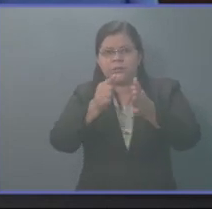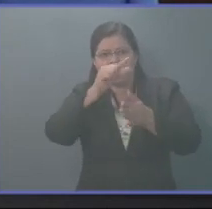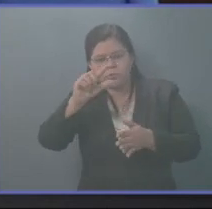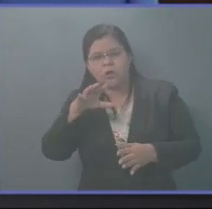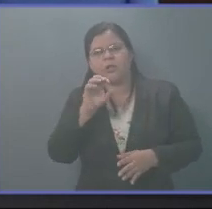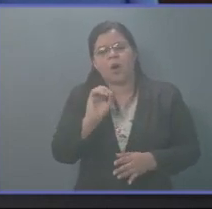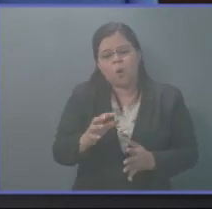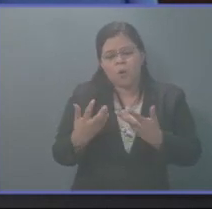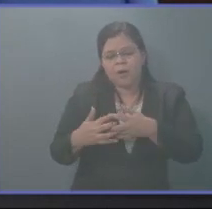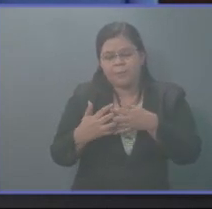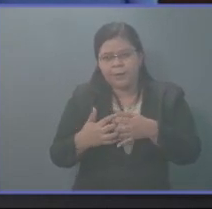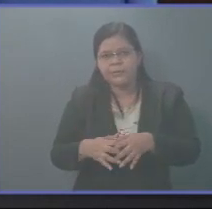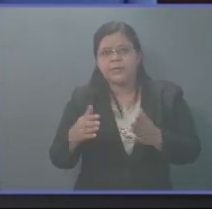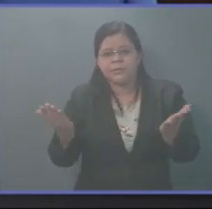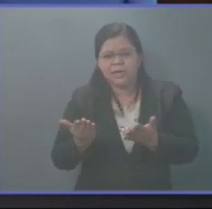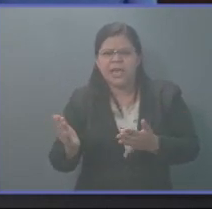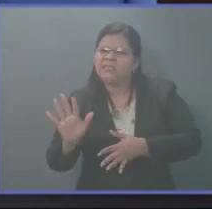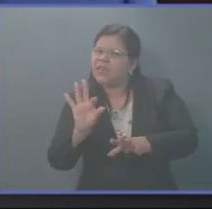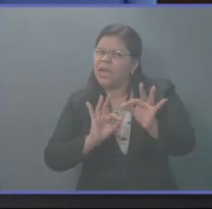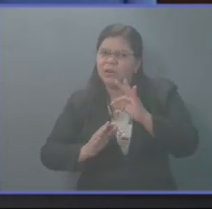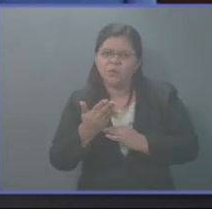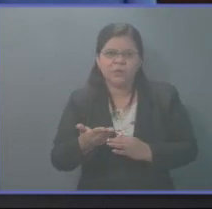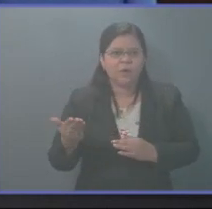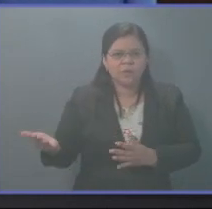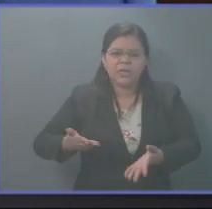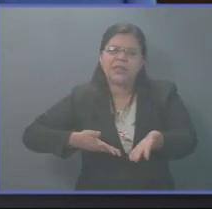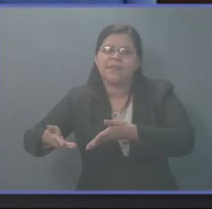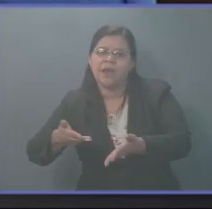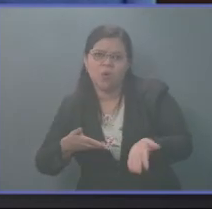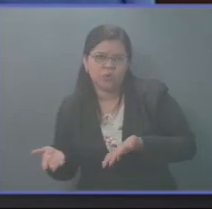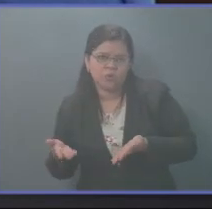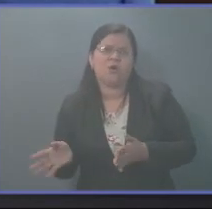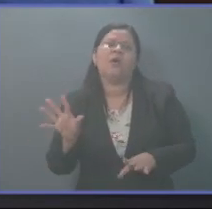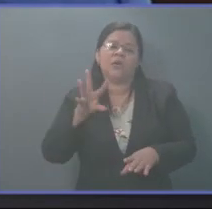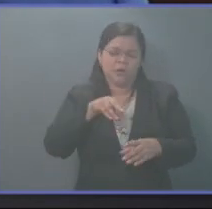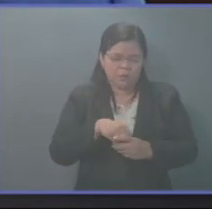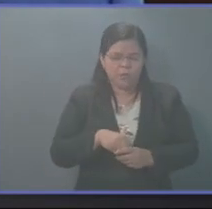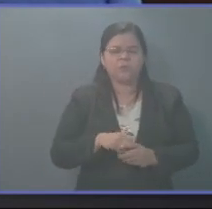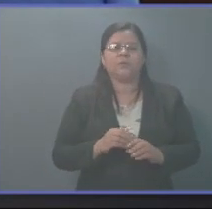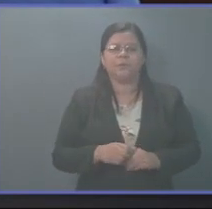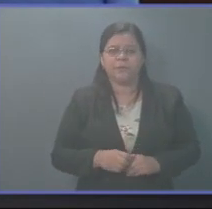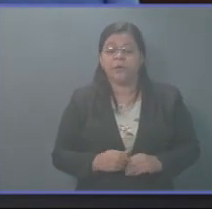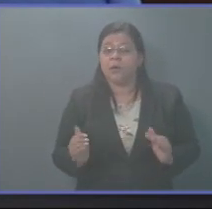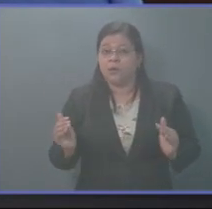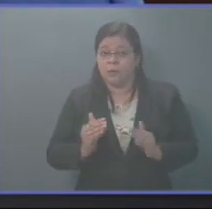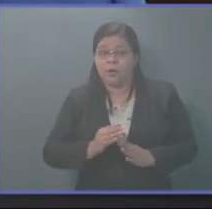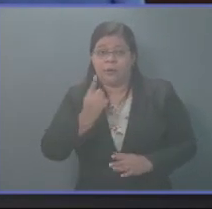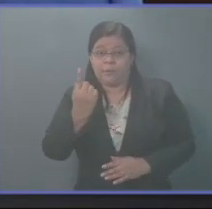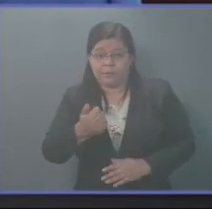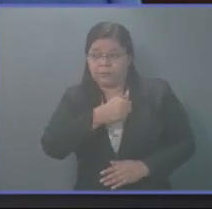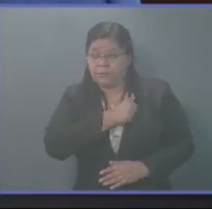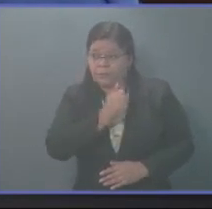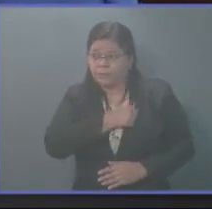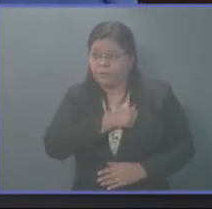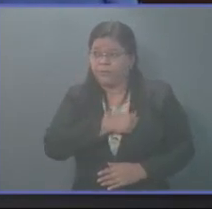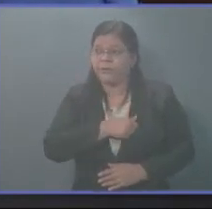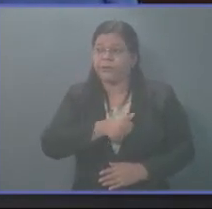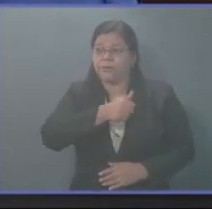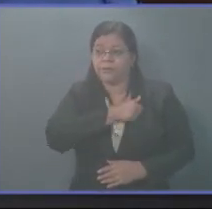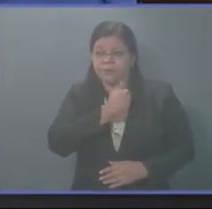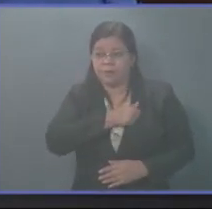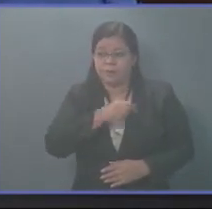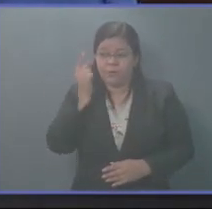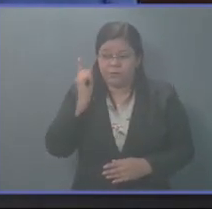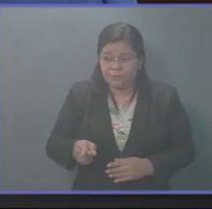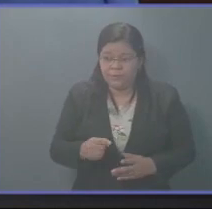realizan temporal o parcialmente algún acto de comercio se entienden comprendidas en este artículo. Responsable, artículo 12. Se entiende por responsable de la